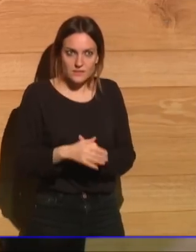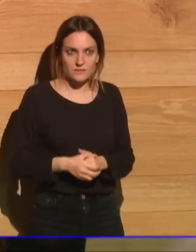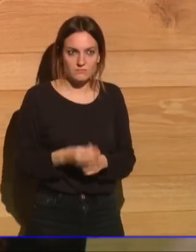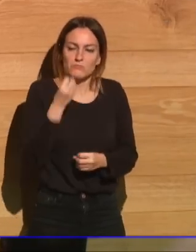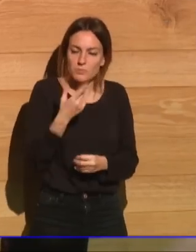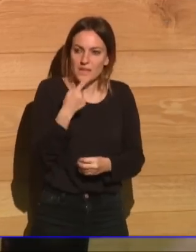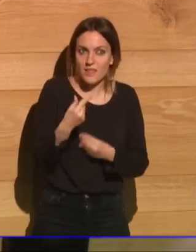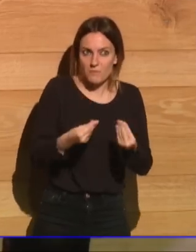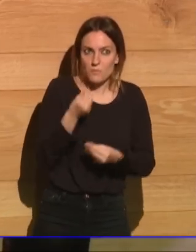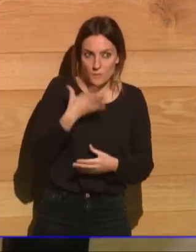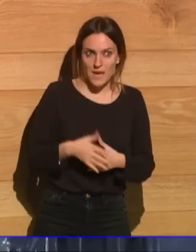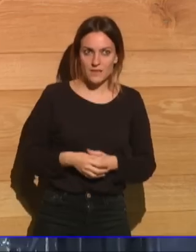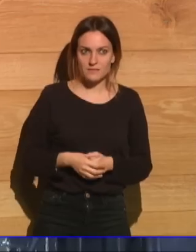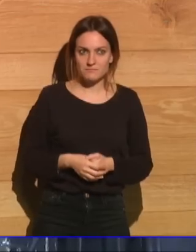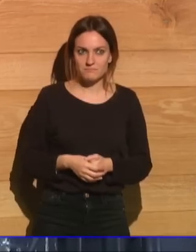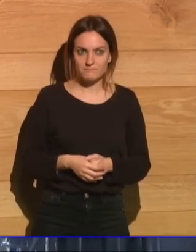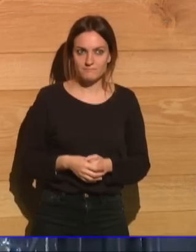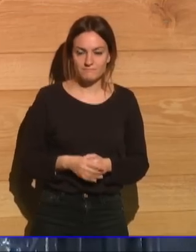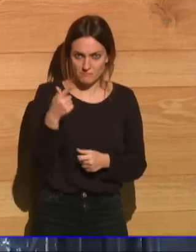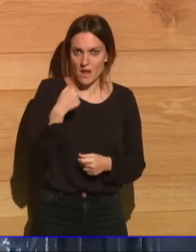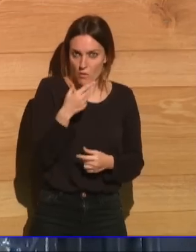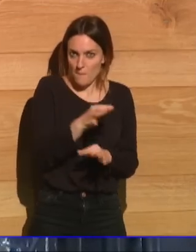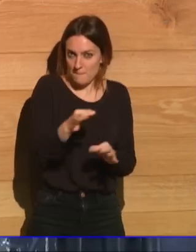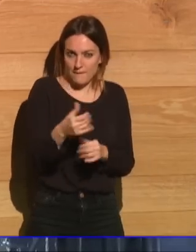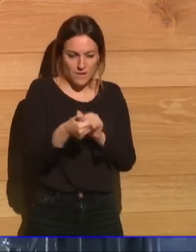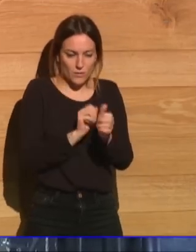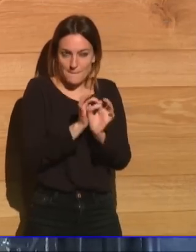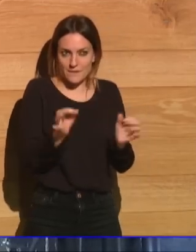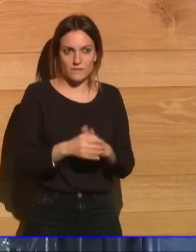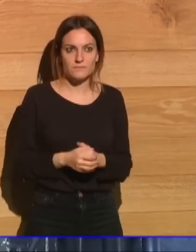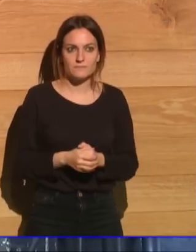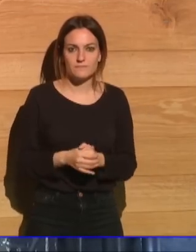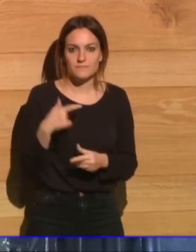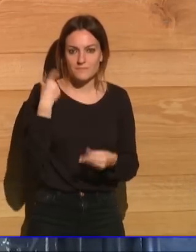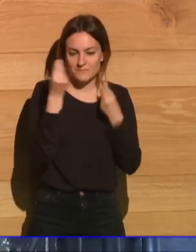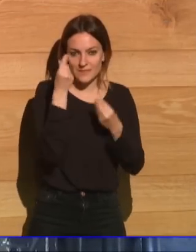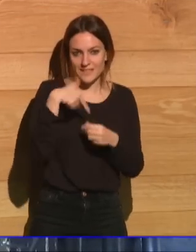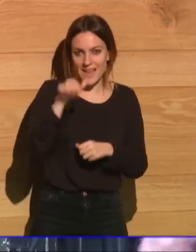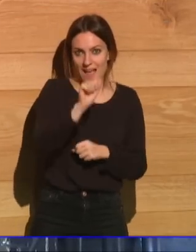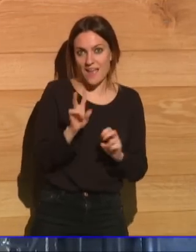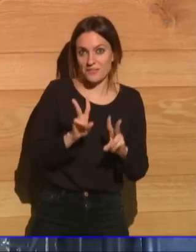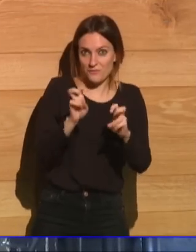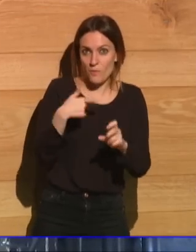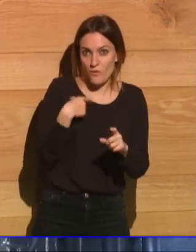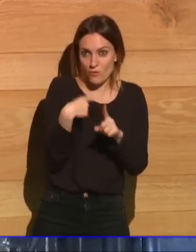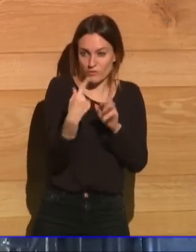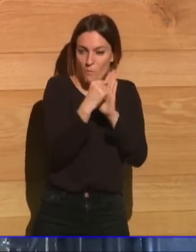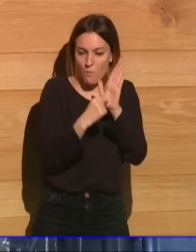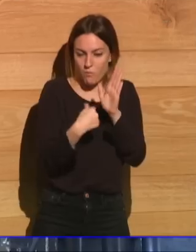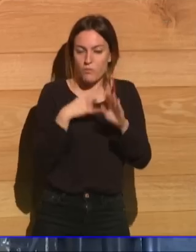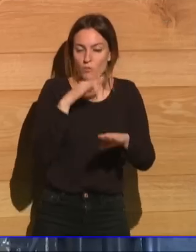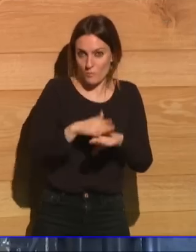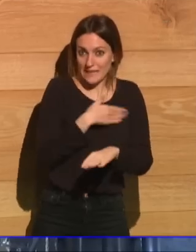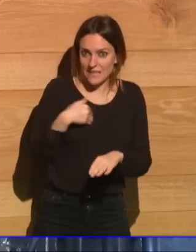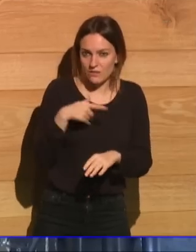Sí, sí, Porque muy la bien. verdad es que lo ha clavado. Que los propósitos de Año Nuevo me los estáis jodiendo, ¿sabes? O sea, a